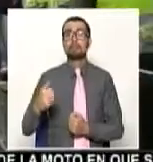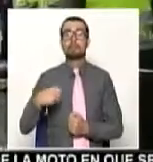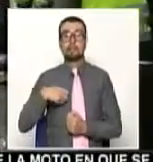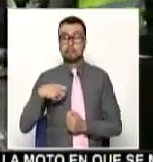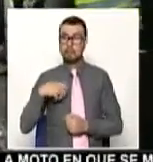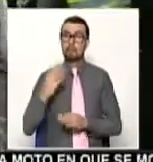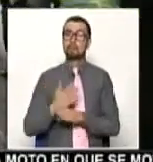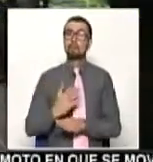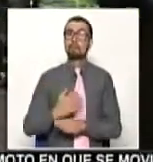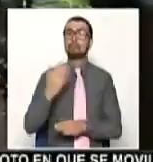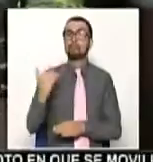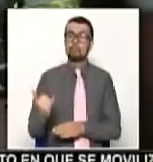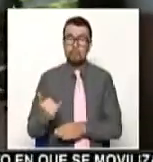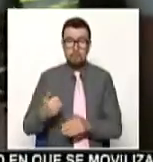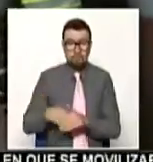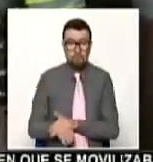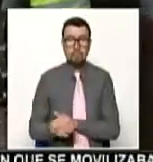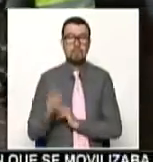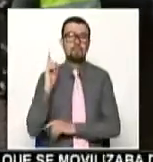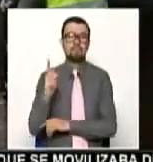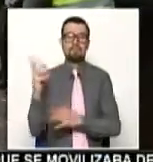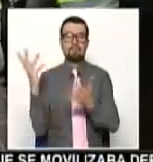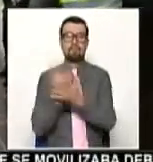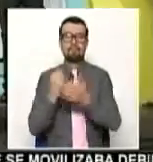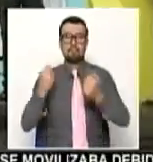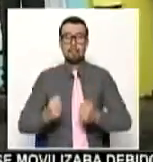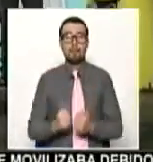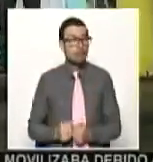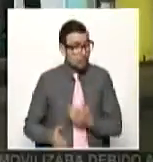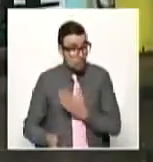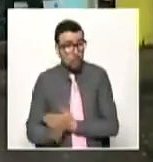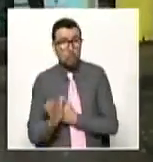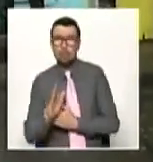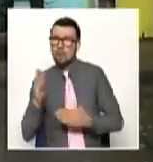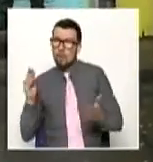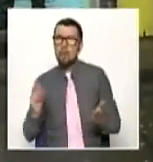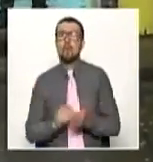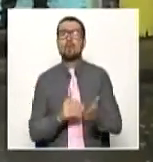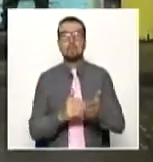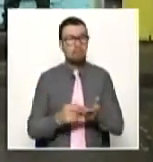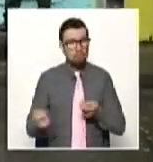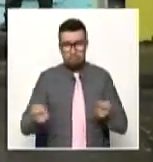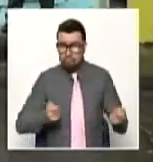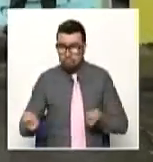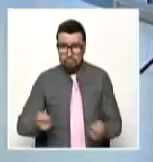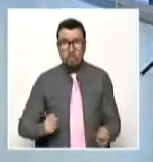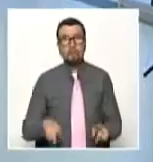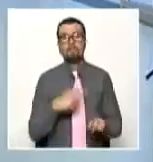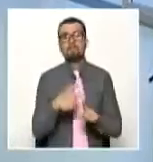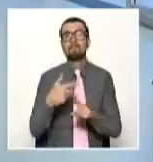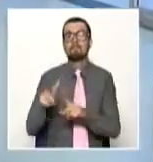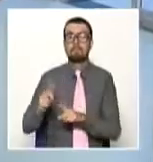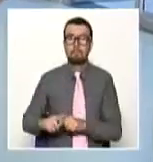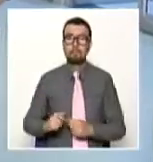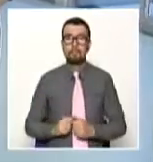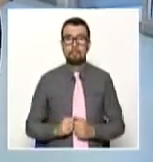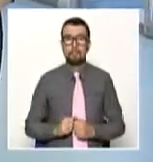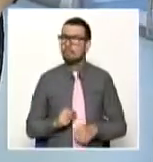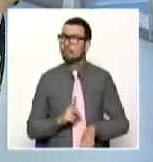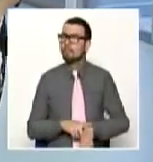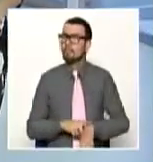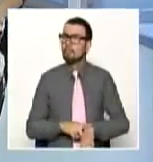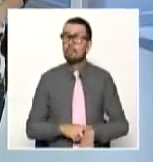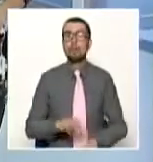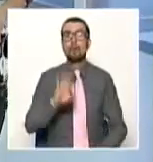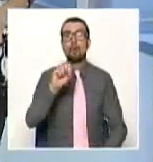delinquir. Las autoridades en Caldas siguen con la ofensiva en contra de las bandas delincuenciales en este departamento. Son las